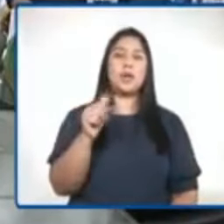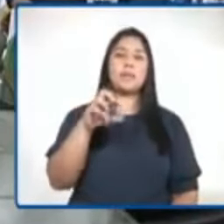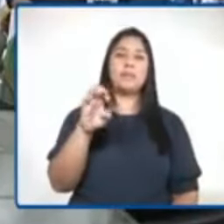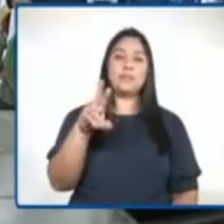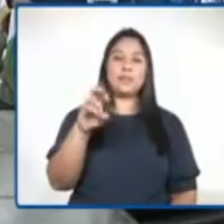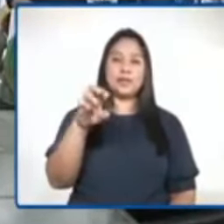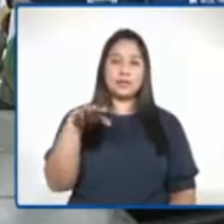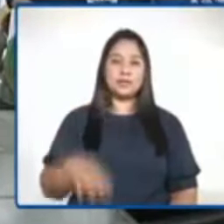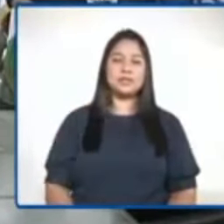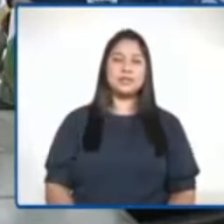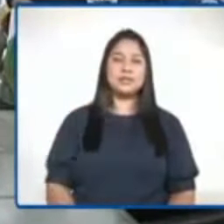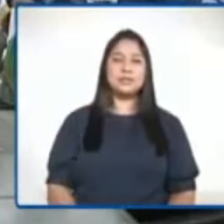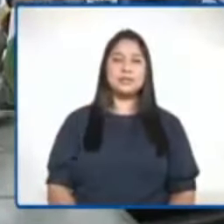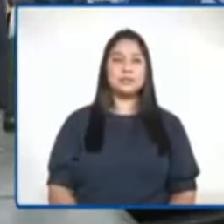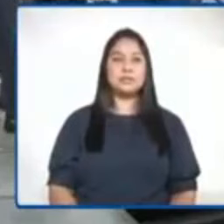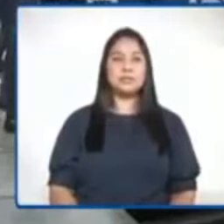Martínez.